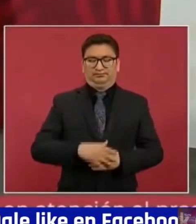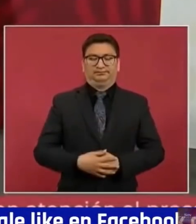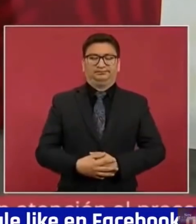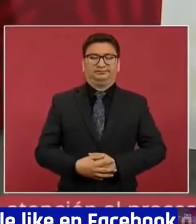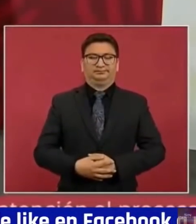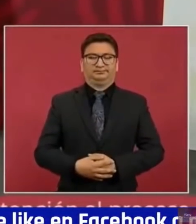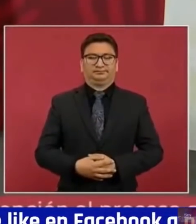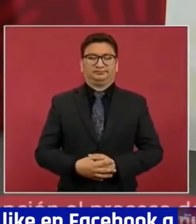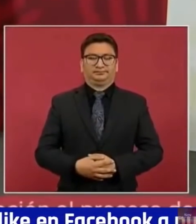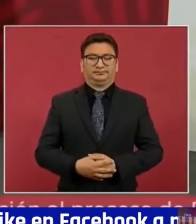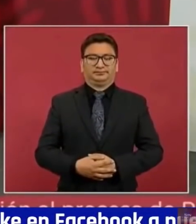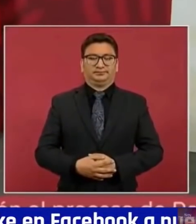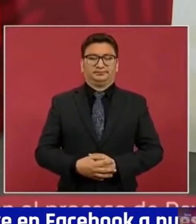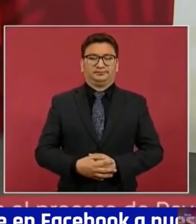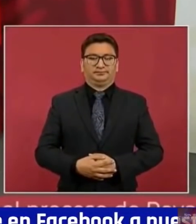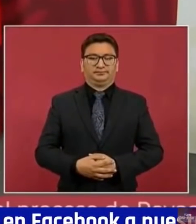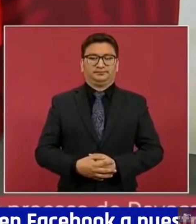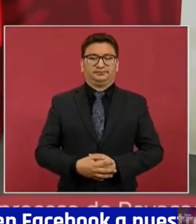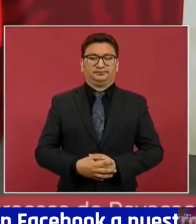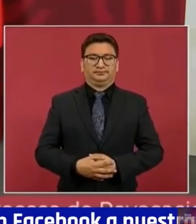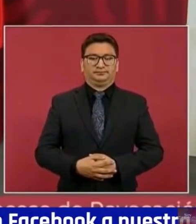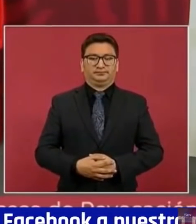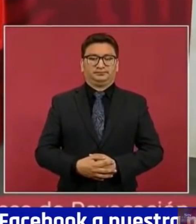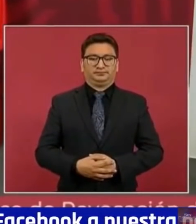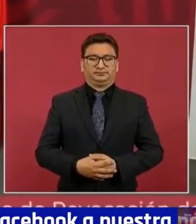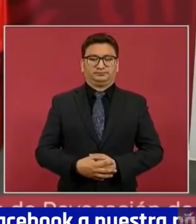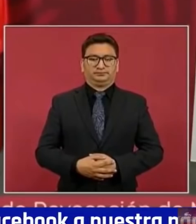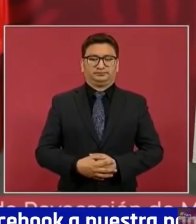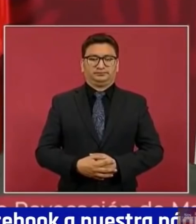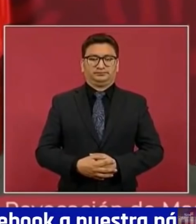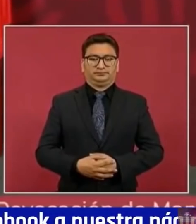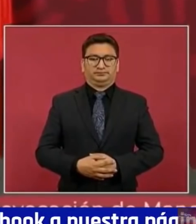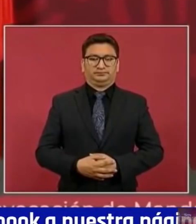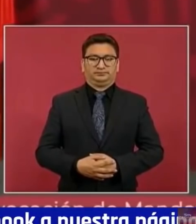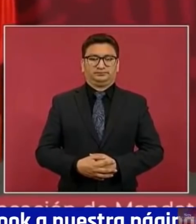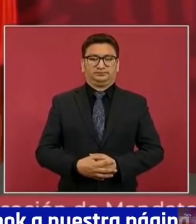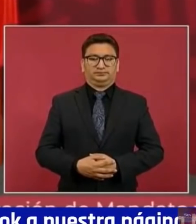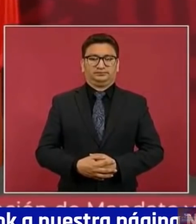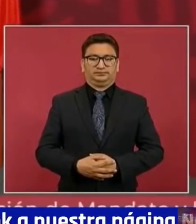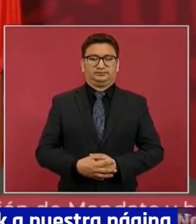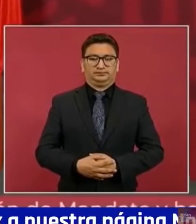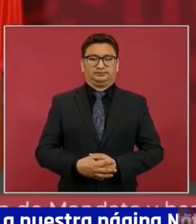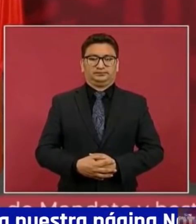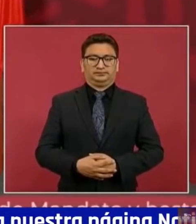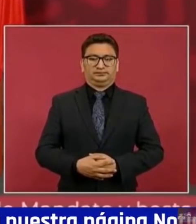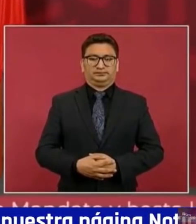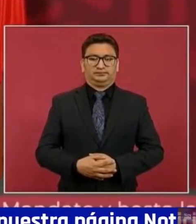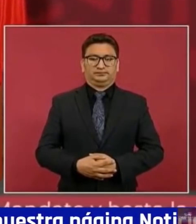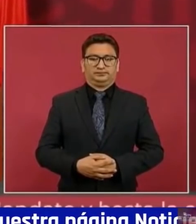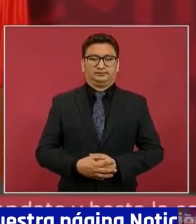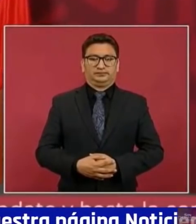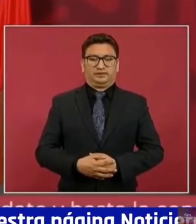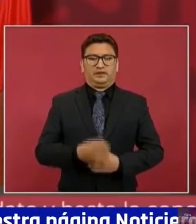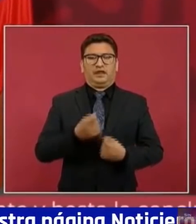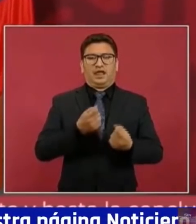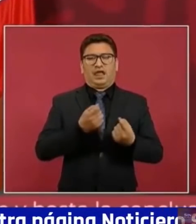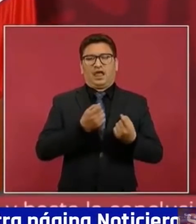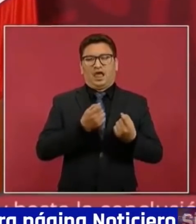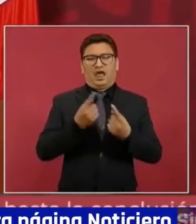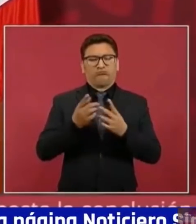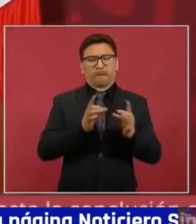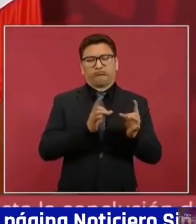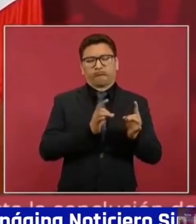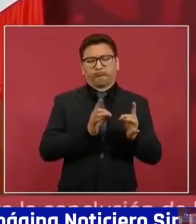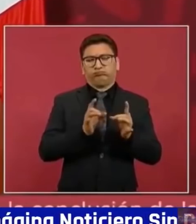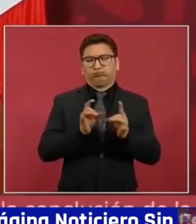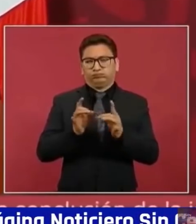primer momento, porque así es como lo entendí, y hoy me están dando la razón. Entonces no saben lo emocionada que estoy. Porque este colchón que utiliza el presidente Andrés Manuel López Obrador